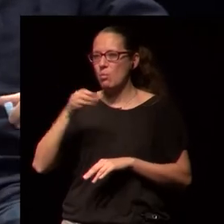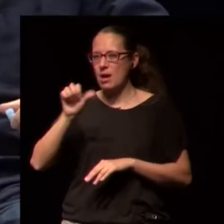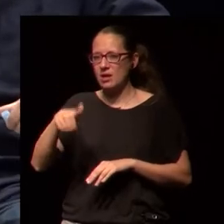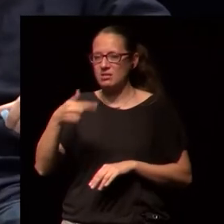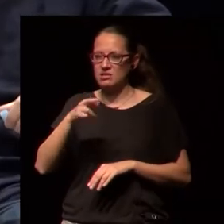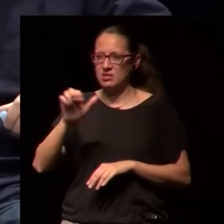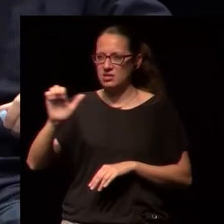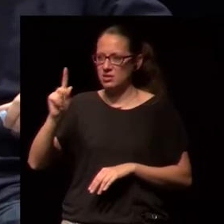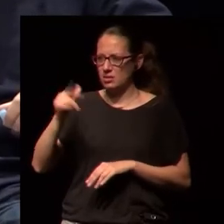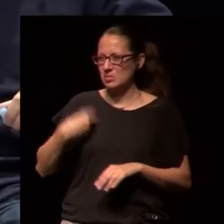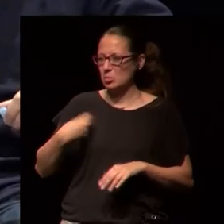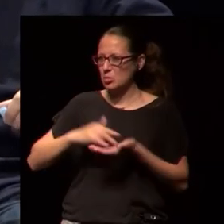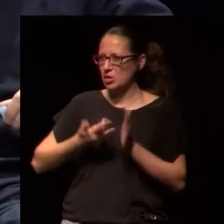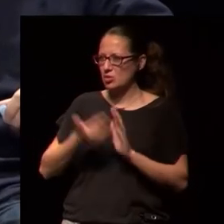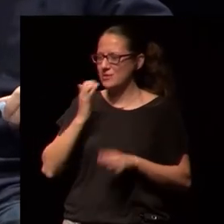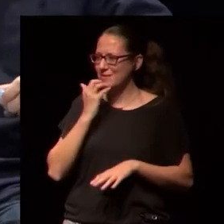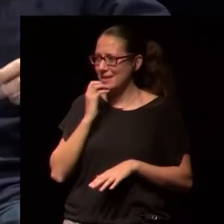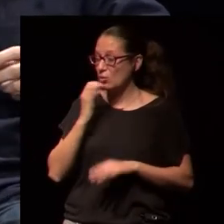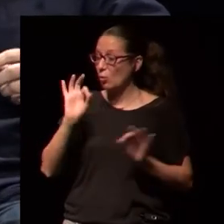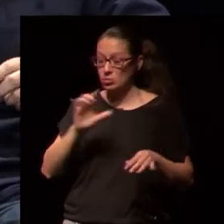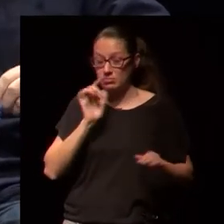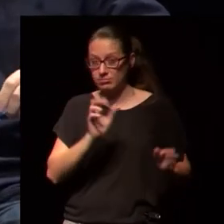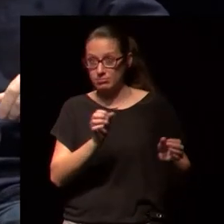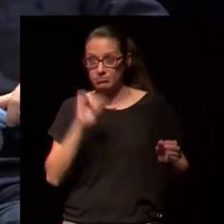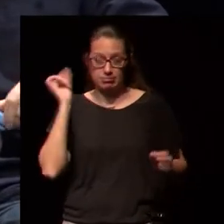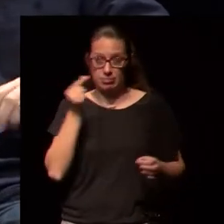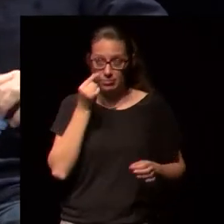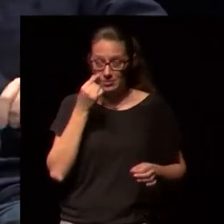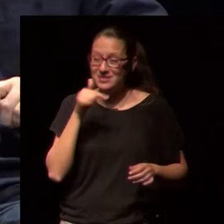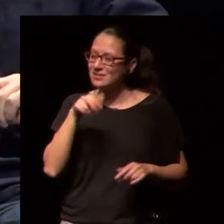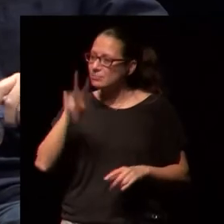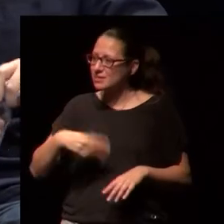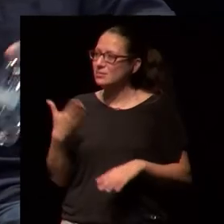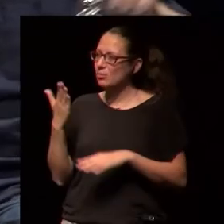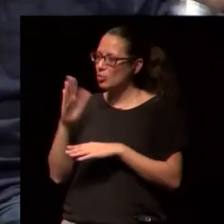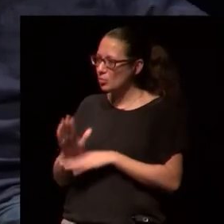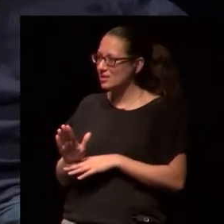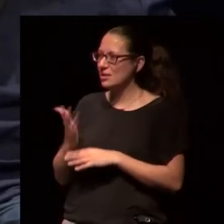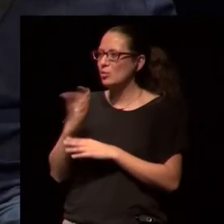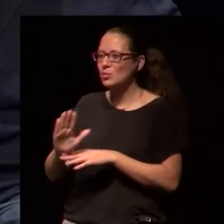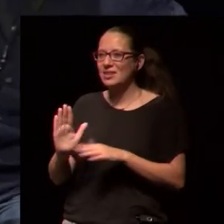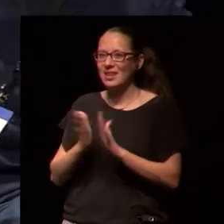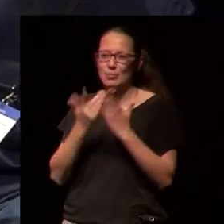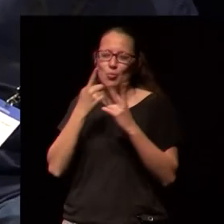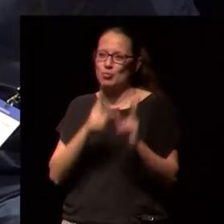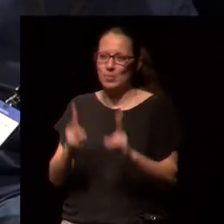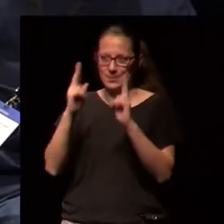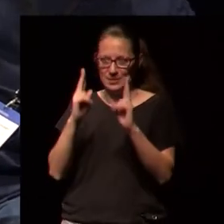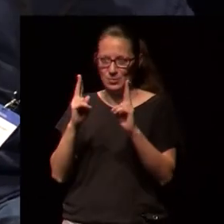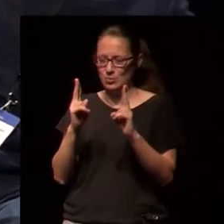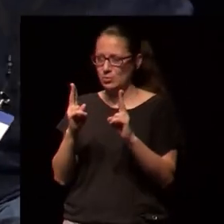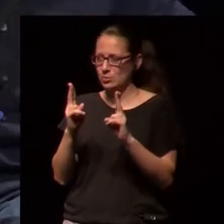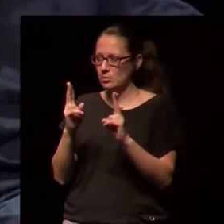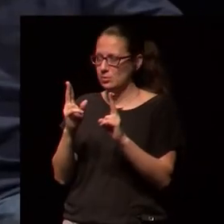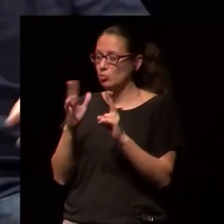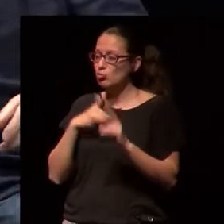de saber de este proyecto. Es una propuesta de libro, un capítulo. Entiendo que sí